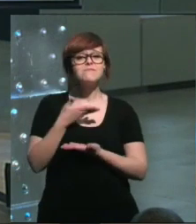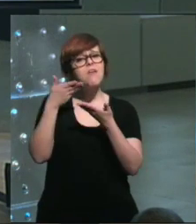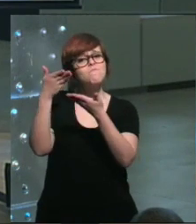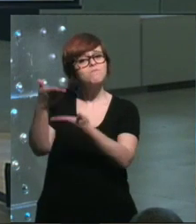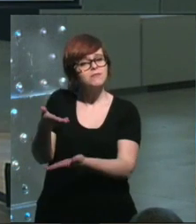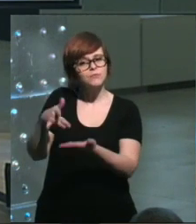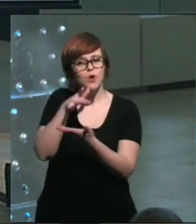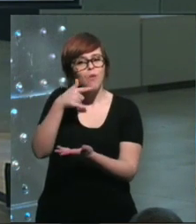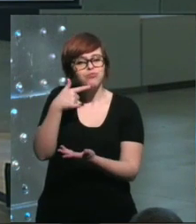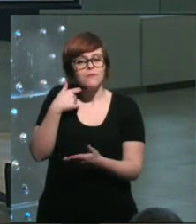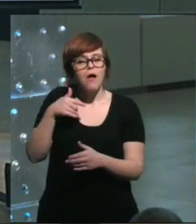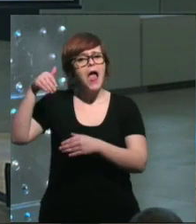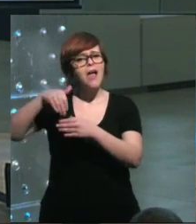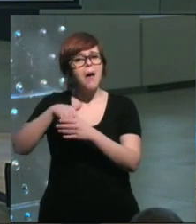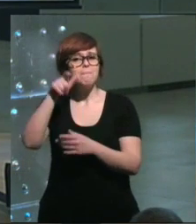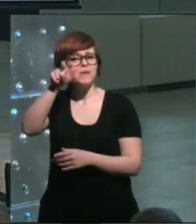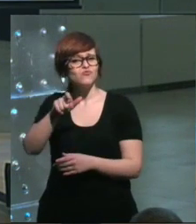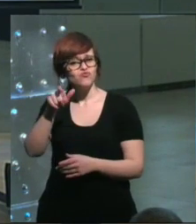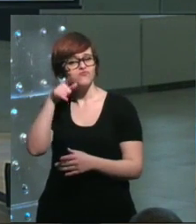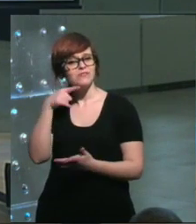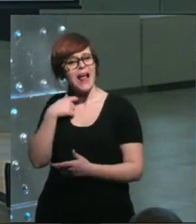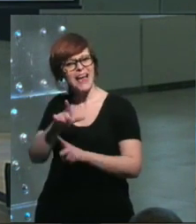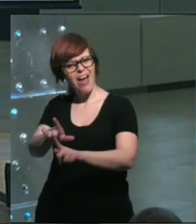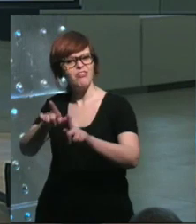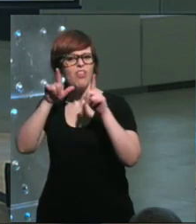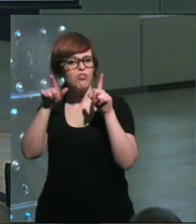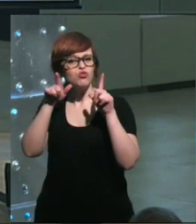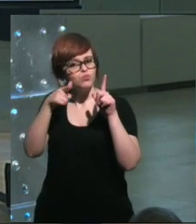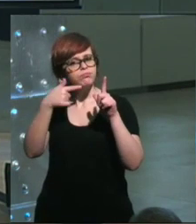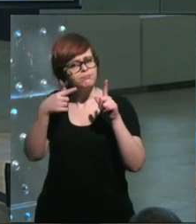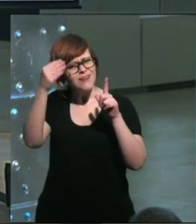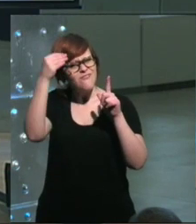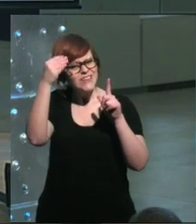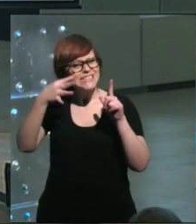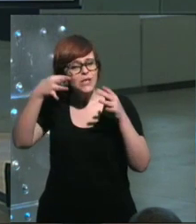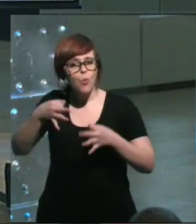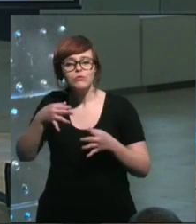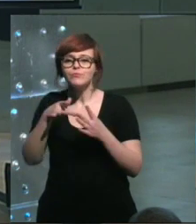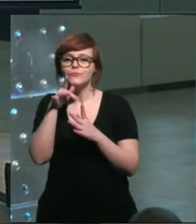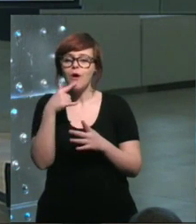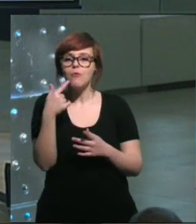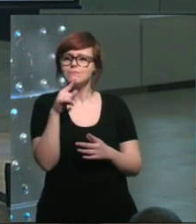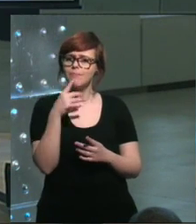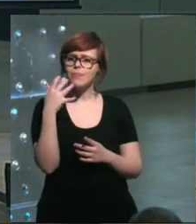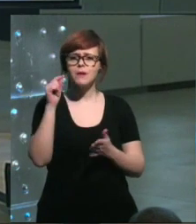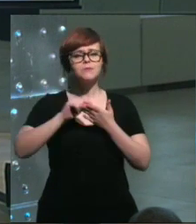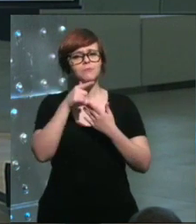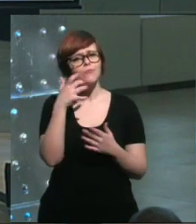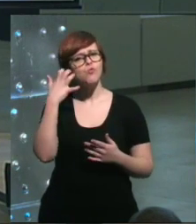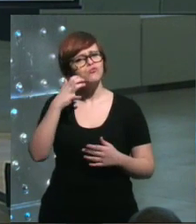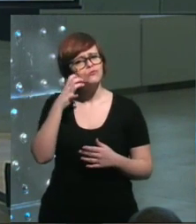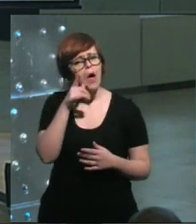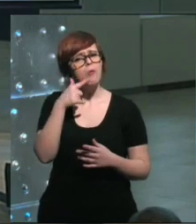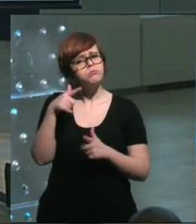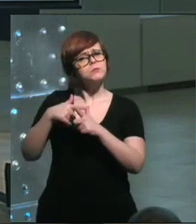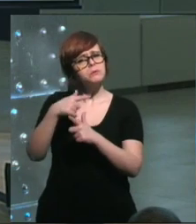en el candidato y te viene a contar el por qué va a cambiar tu vida el que votes por este candidato y no por el otro, como mínimo va a despertar tu curiosidad y vas a querer saber más sobre